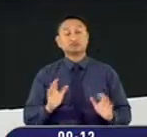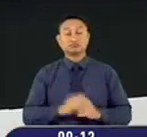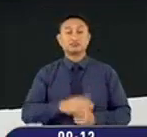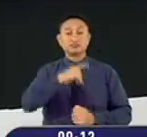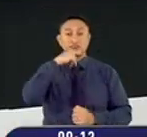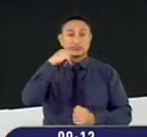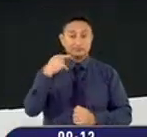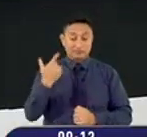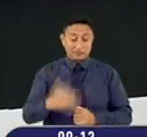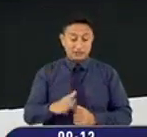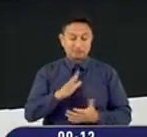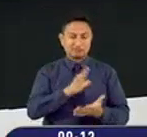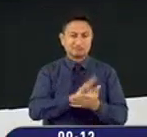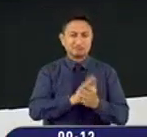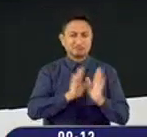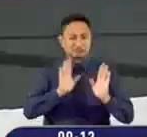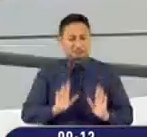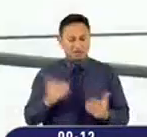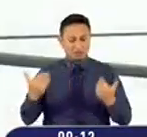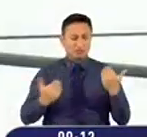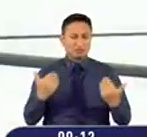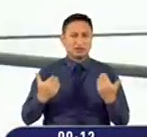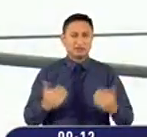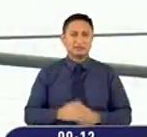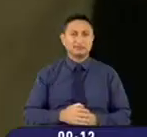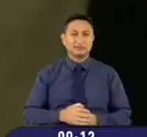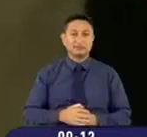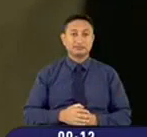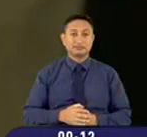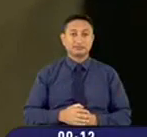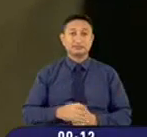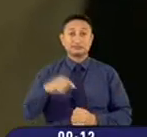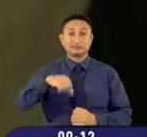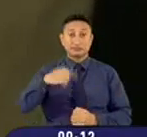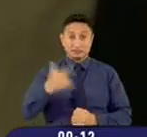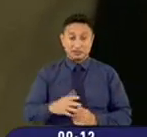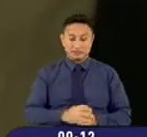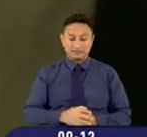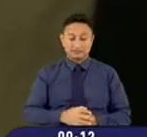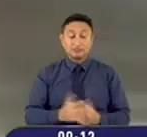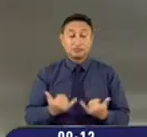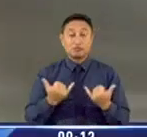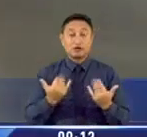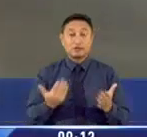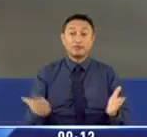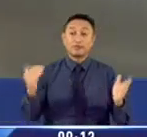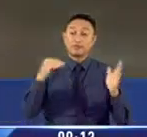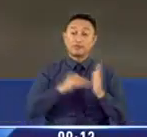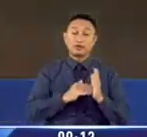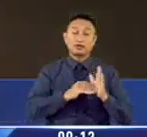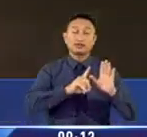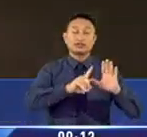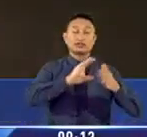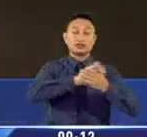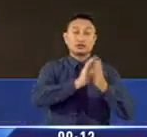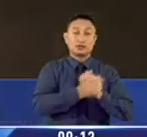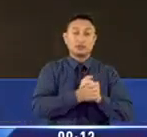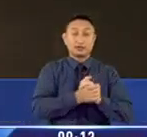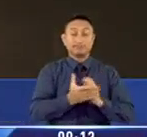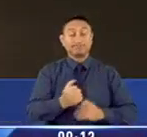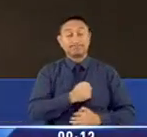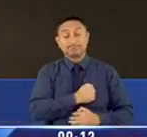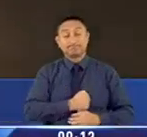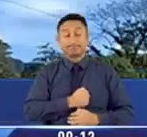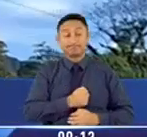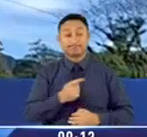del feriado y de la tranquilidad y la alegría, concluido esto, bueno, desde hoy, 6 de noviembre, lamentablemente